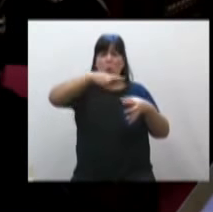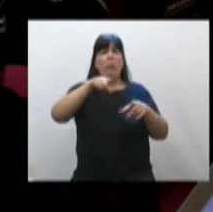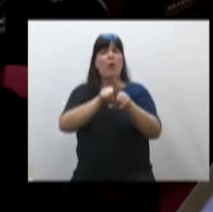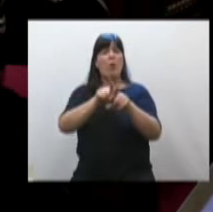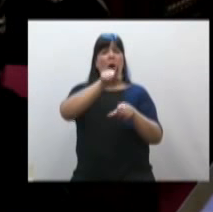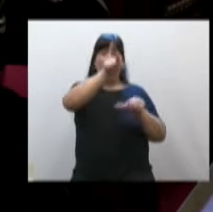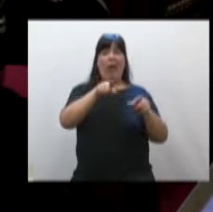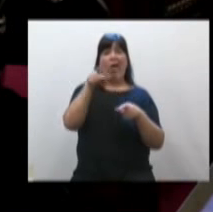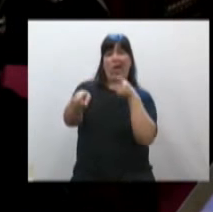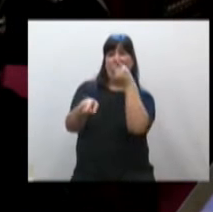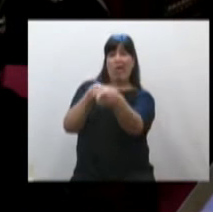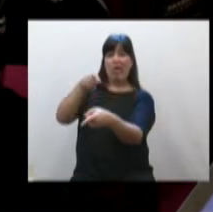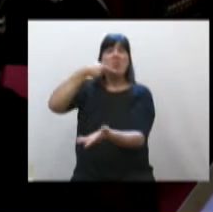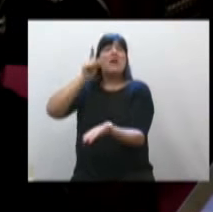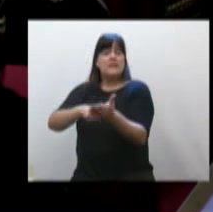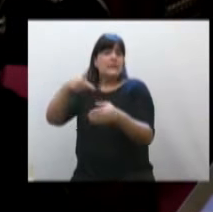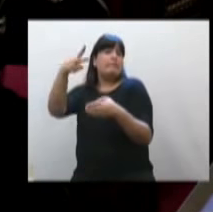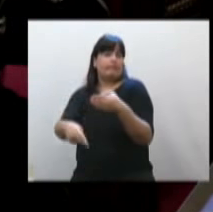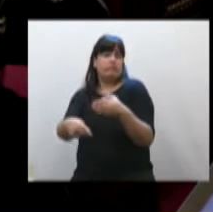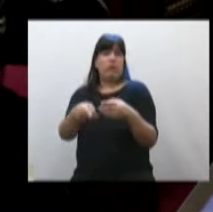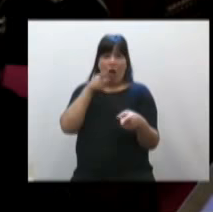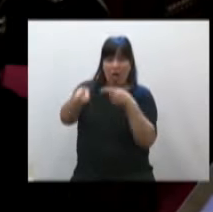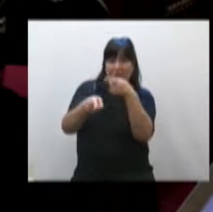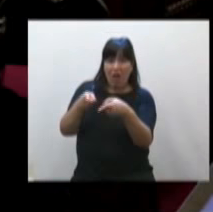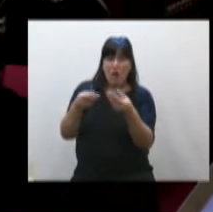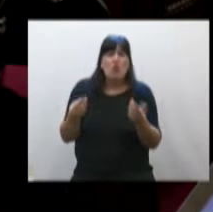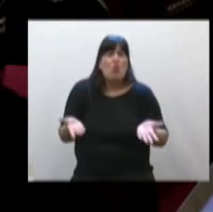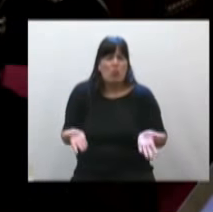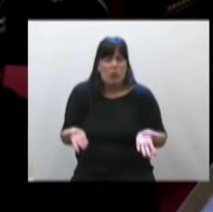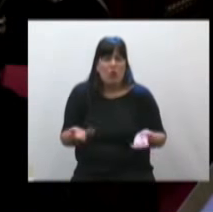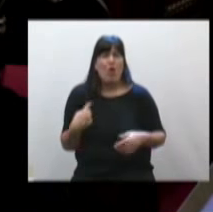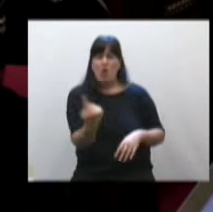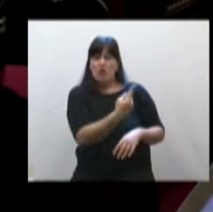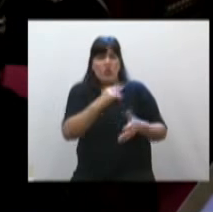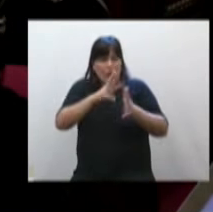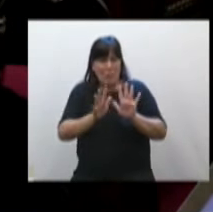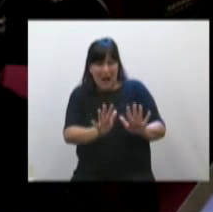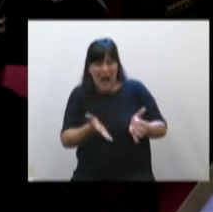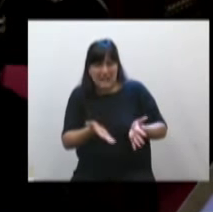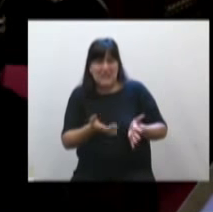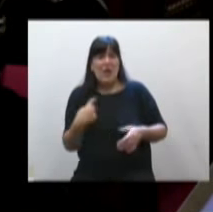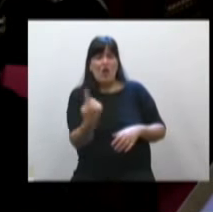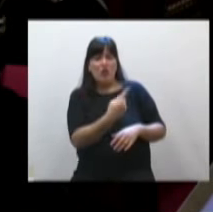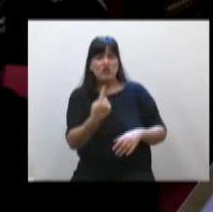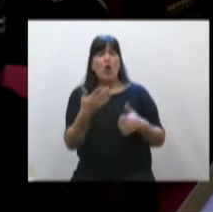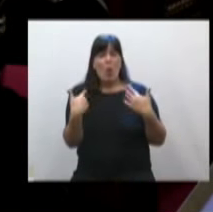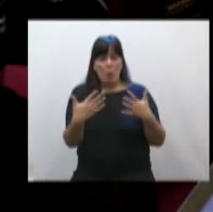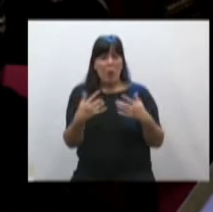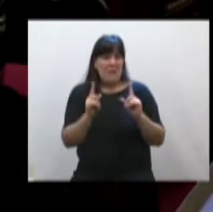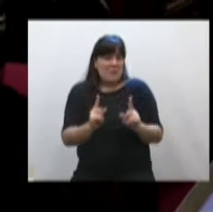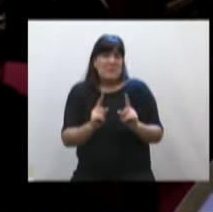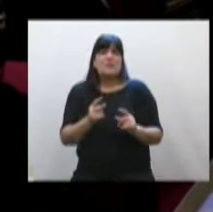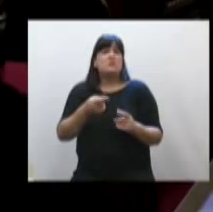los matices. ¿Se consiguió poner en discusión que es un problema de salud pública o viró hacia otro lado el debate?